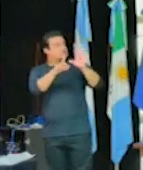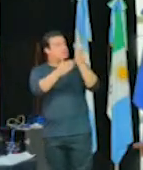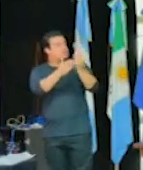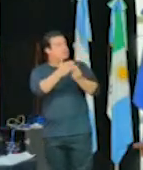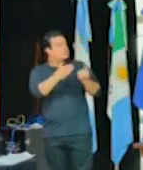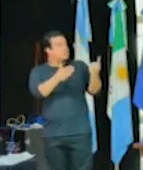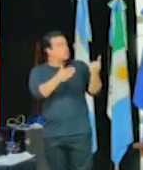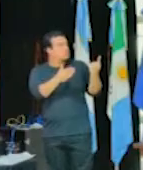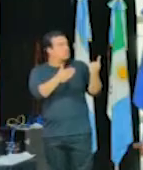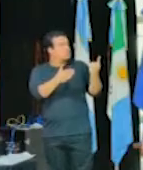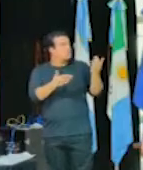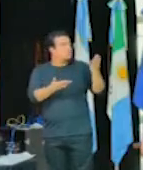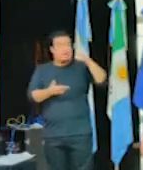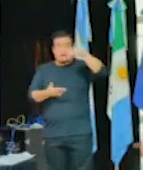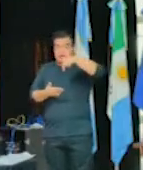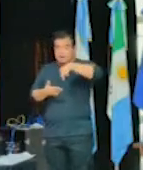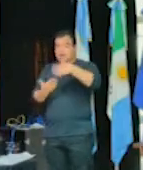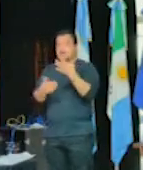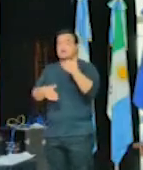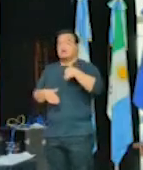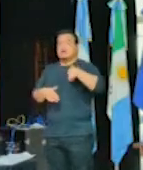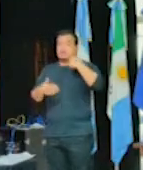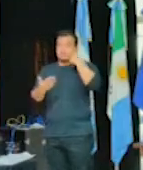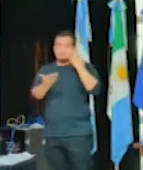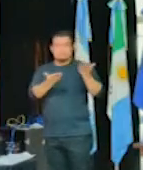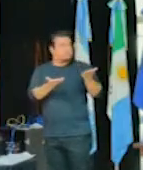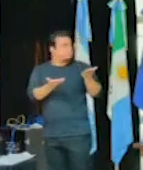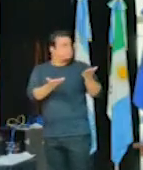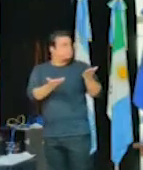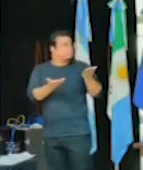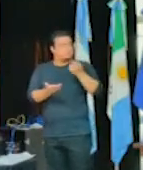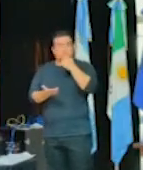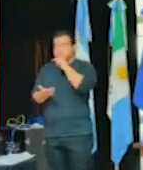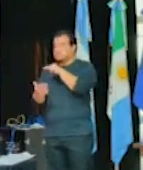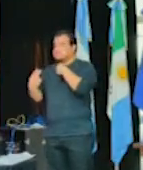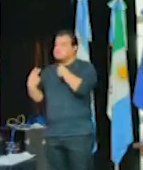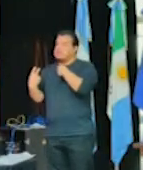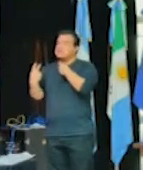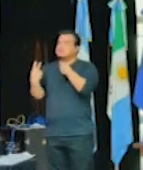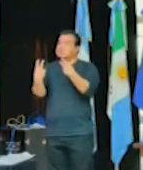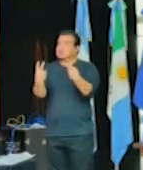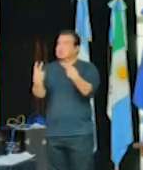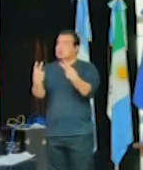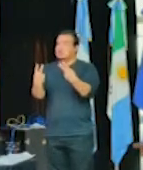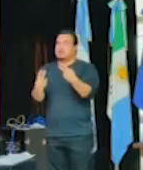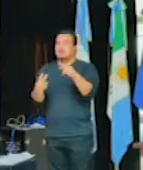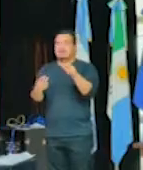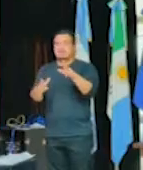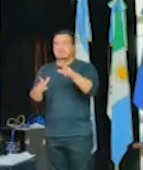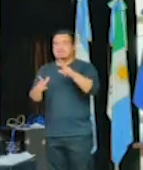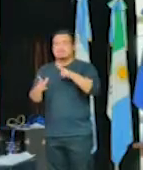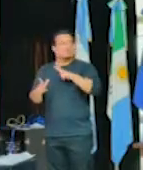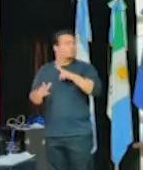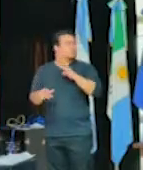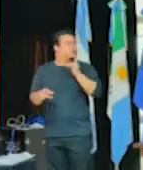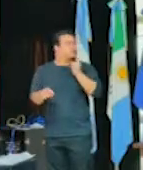son cosas que nosotros escuchamos de los pacientes. Se fue de vacaciones, increíble. Siempre te dicen que es viral.